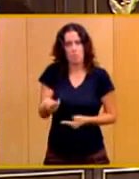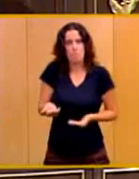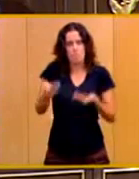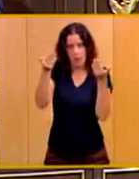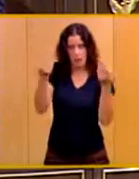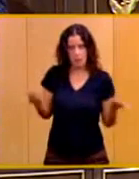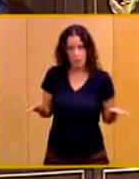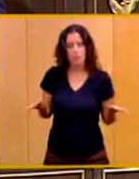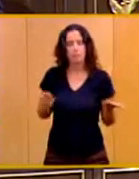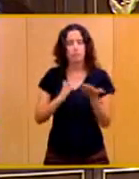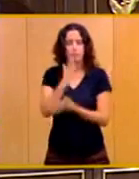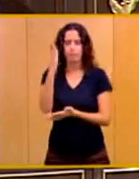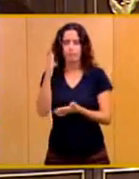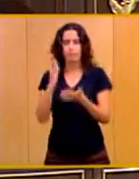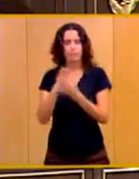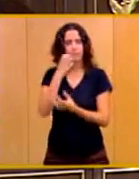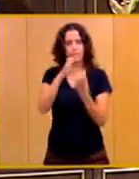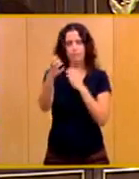sobrepasado el 11%.